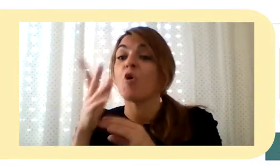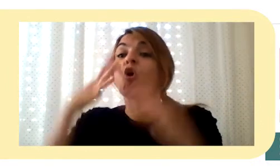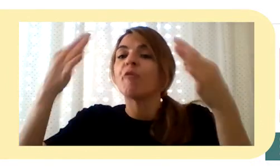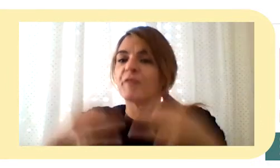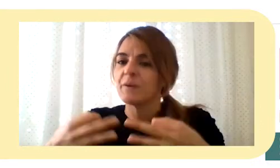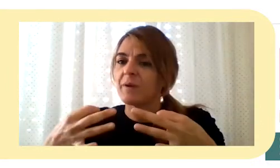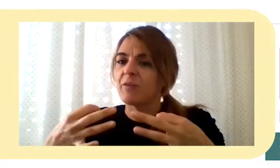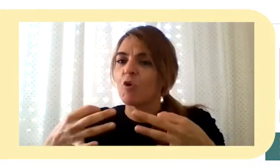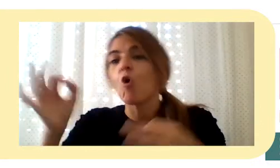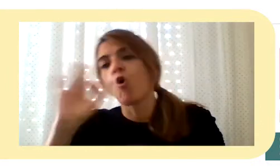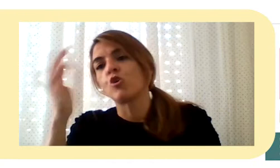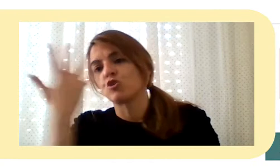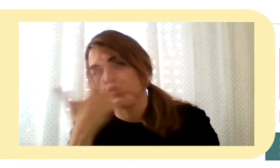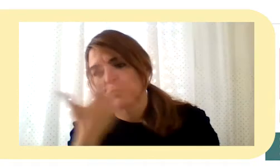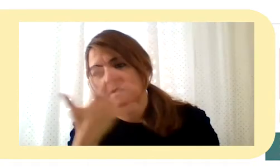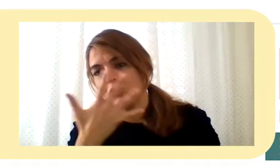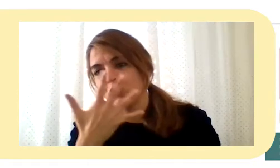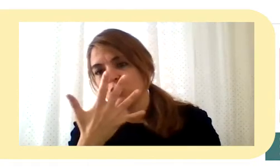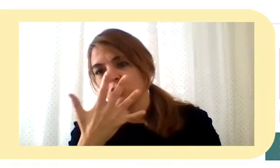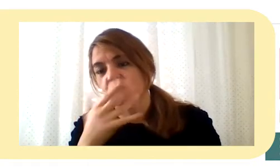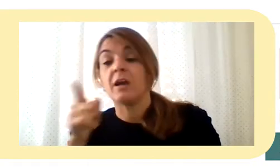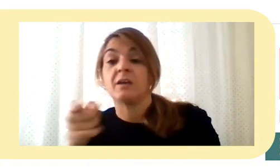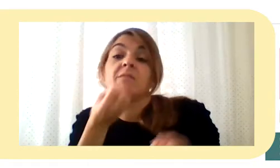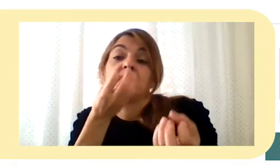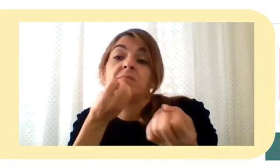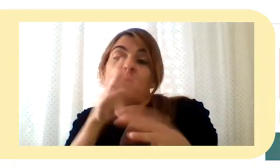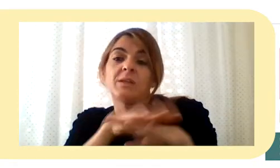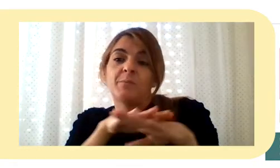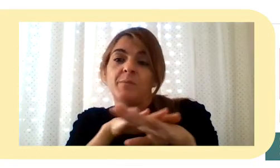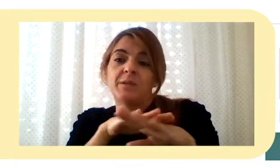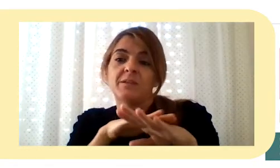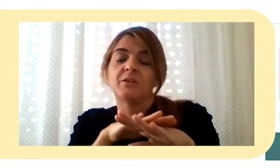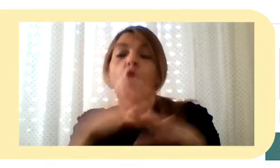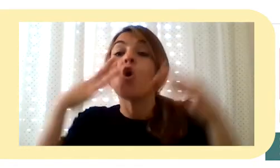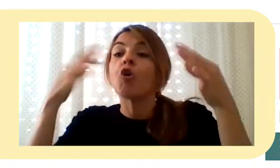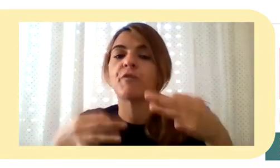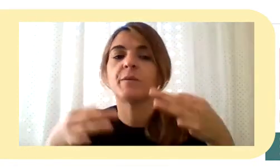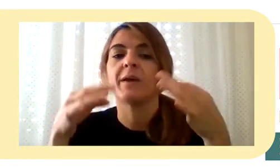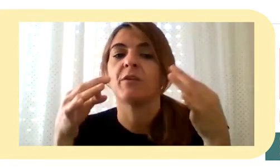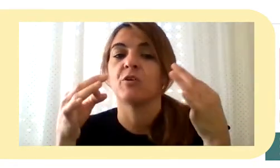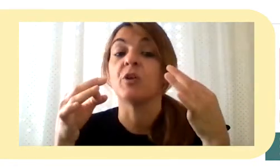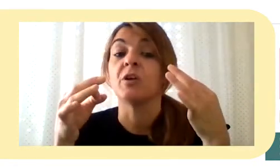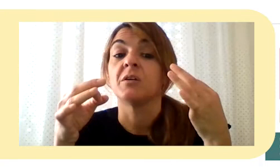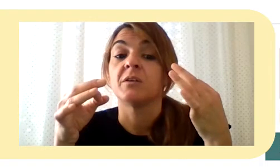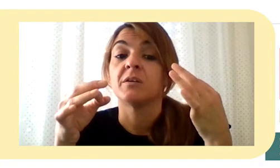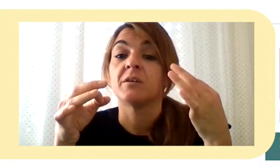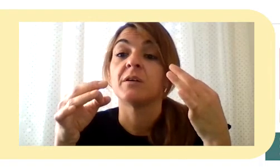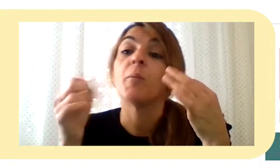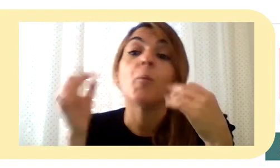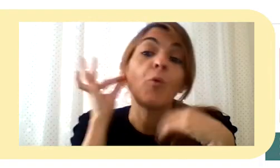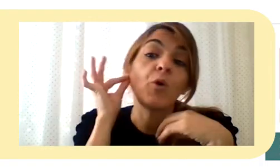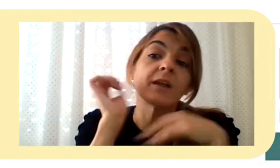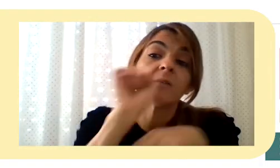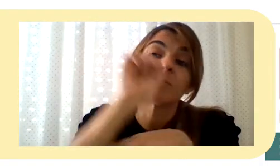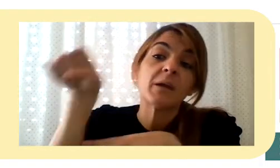COVID sospechoso, ¿vale? Así es como la aporta el Ministerio. COVID confirmado, aquí lo tenemos más en mujeres que hombres en los